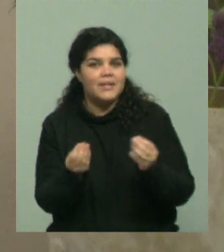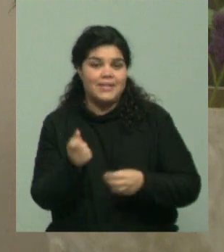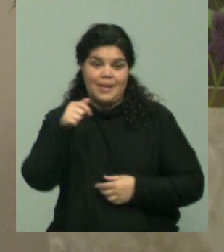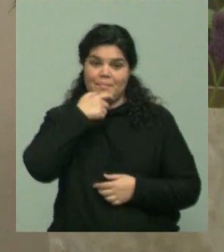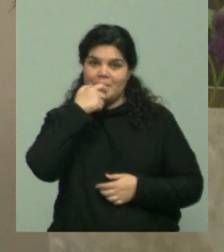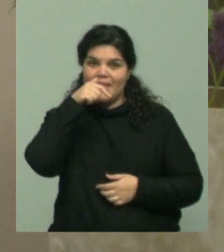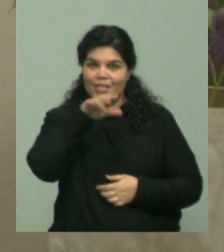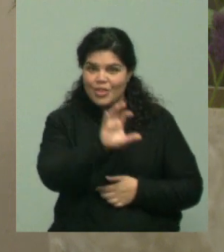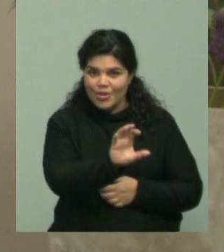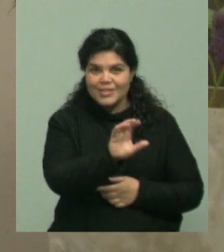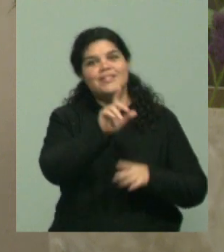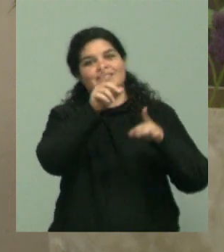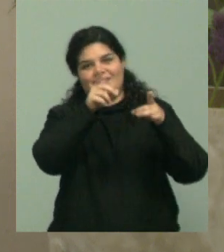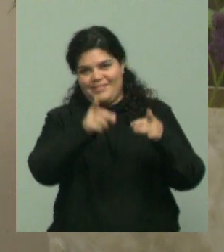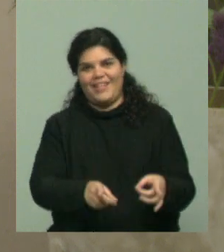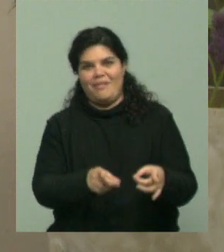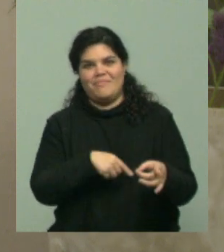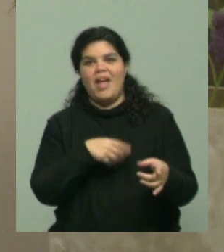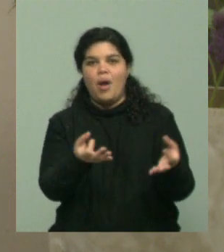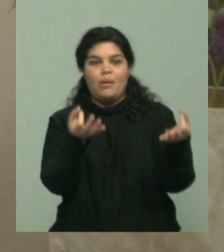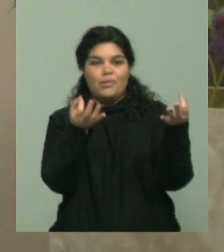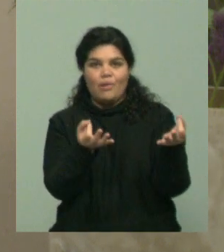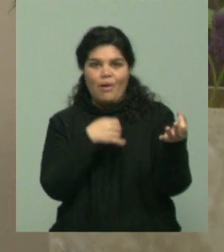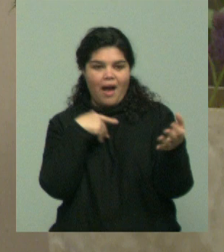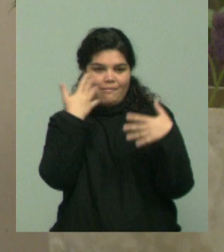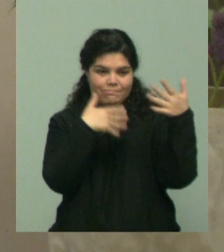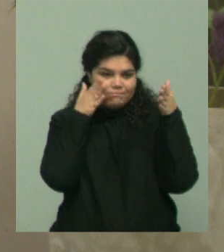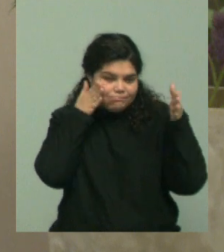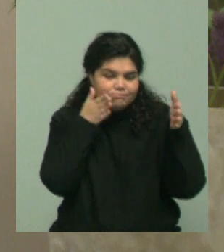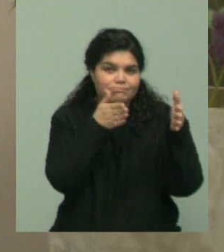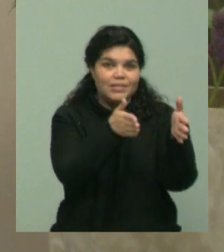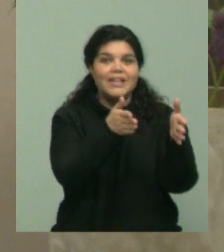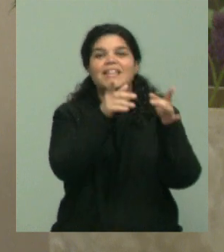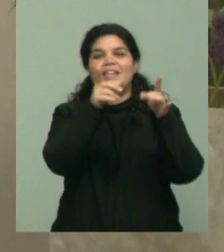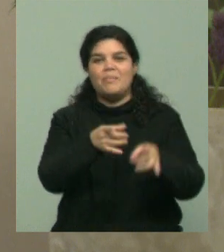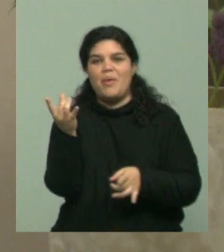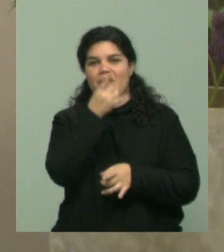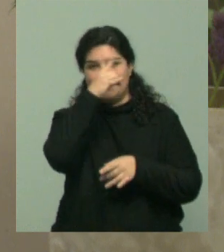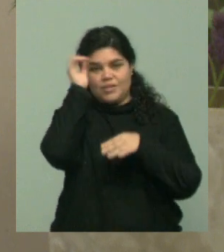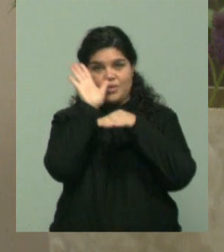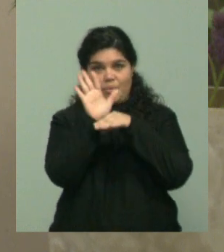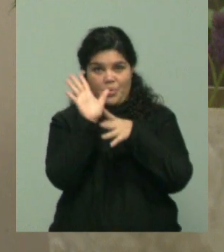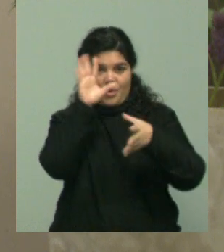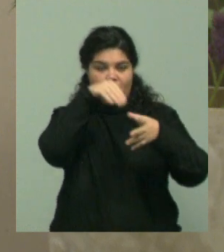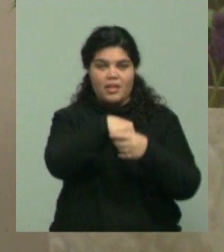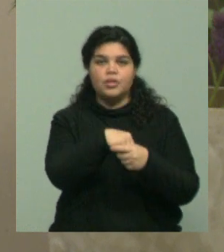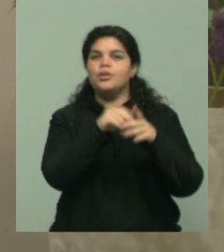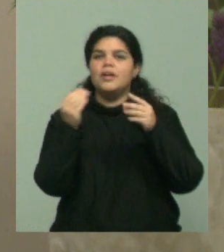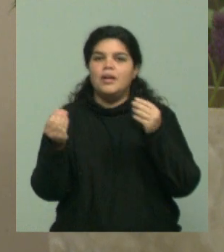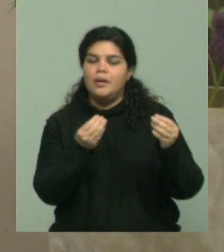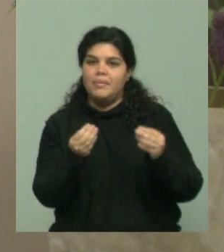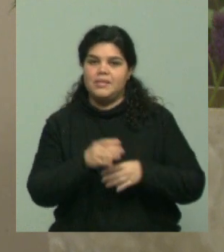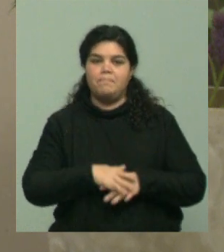de Mendoza y específicamente en el ámbito de la Universidad Nacional de Cuyo, con esta meditación por la paz interior y del mundo, con cuencos de